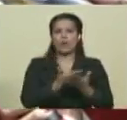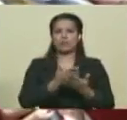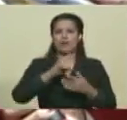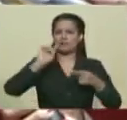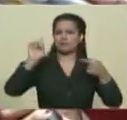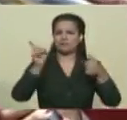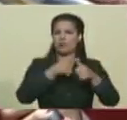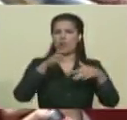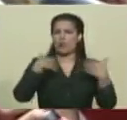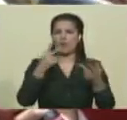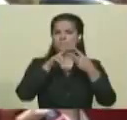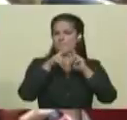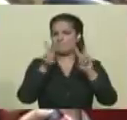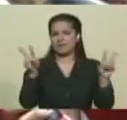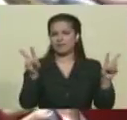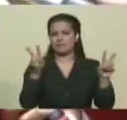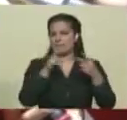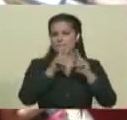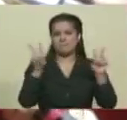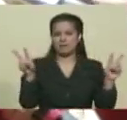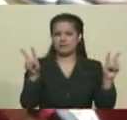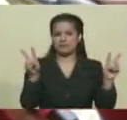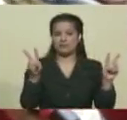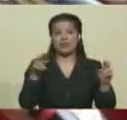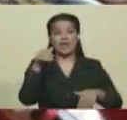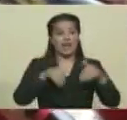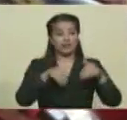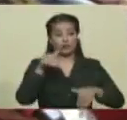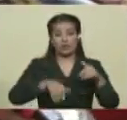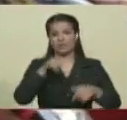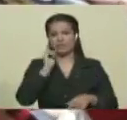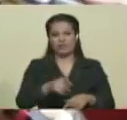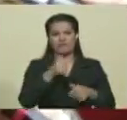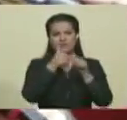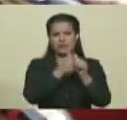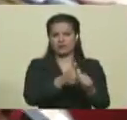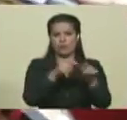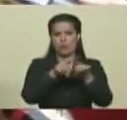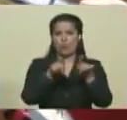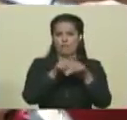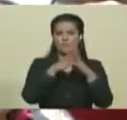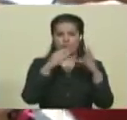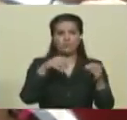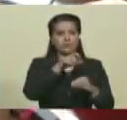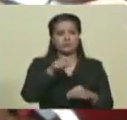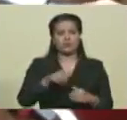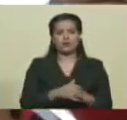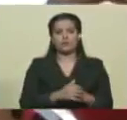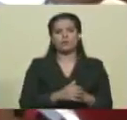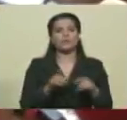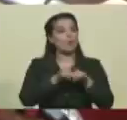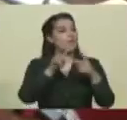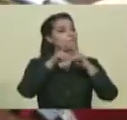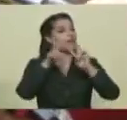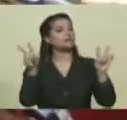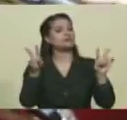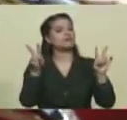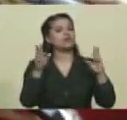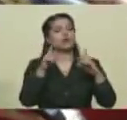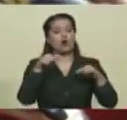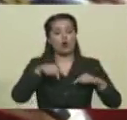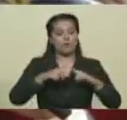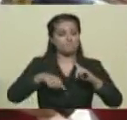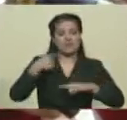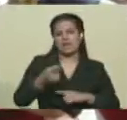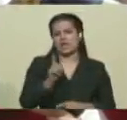la paz. La paz. Y estas elecciones tienen que servir para consolidar esa paz. La paz no es una cosa de un día para otro,